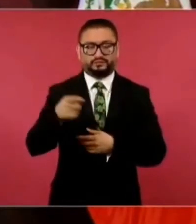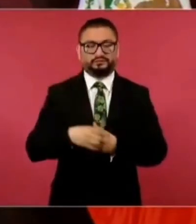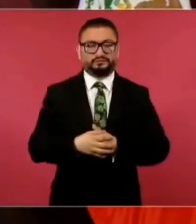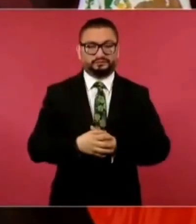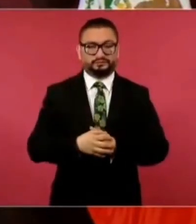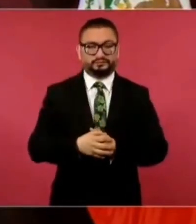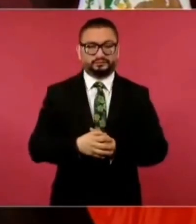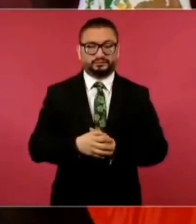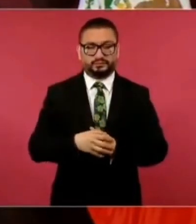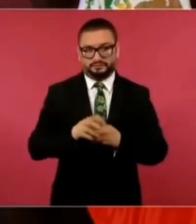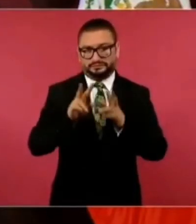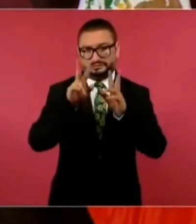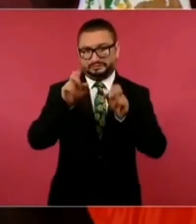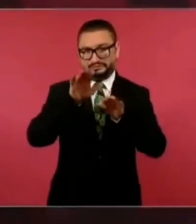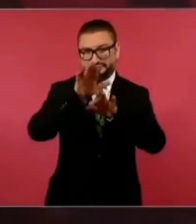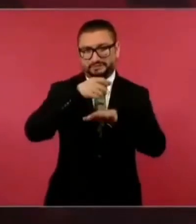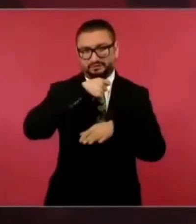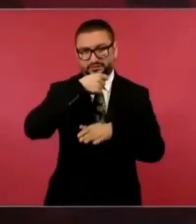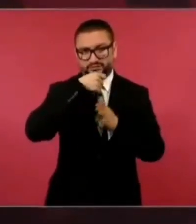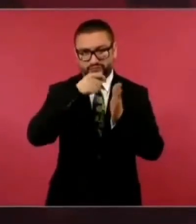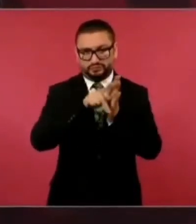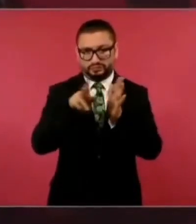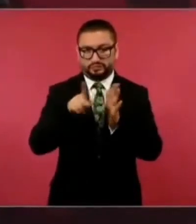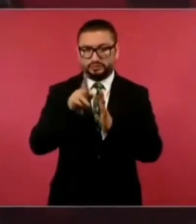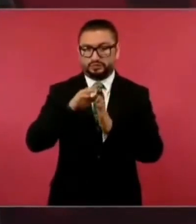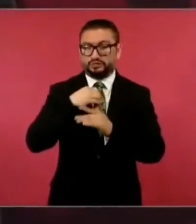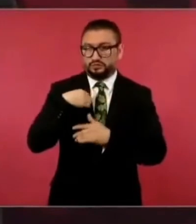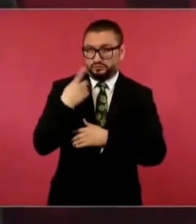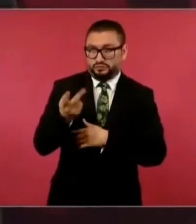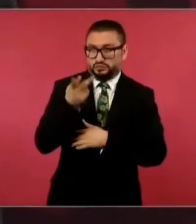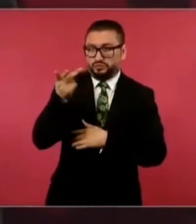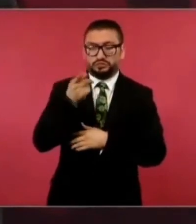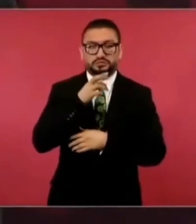del periodismo, ¿por qué no me va a contestar?